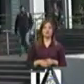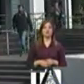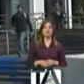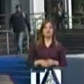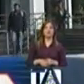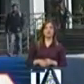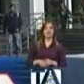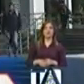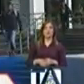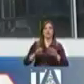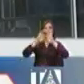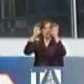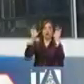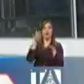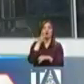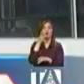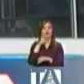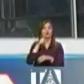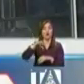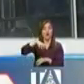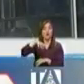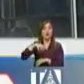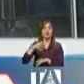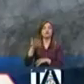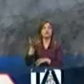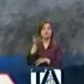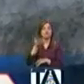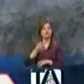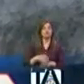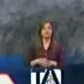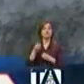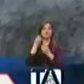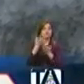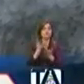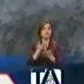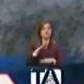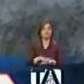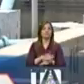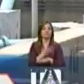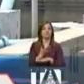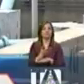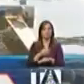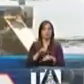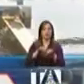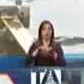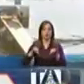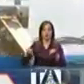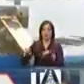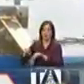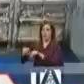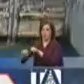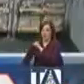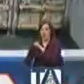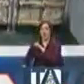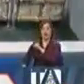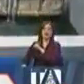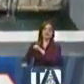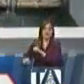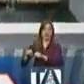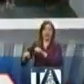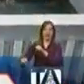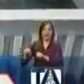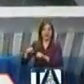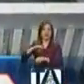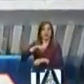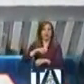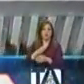empresa pública metropolitana de agua potable y saneamiento informa que debido a la rotura de una tubería, se suspende el servicio de